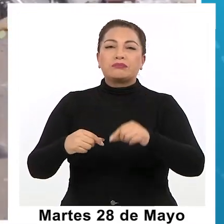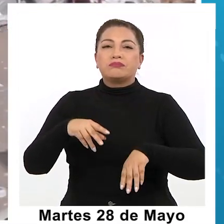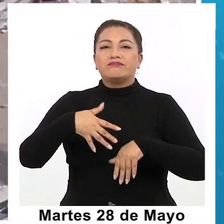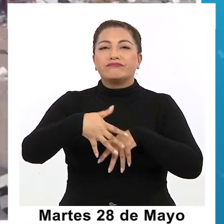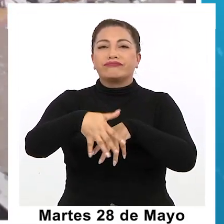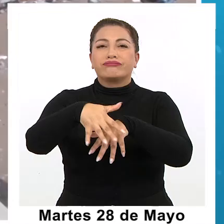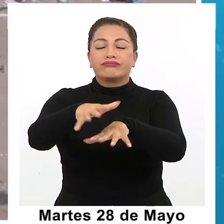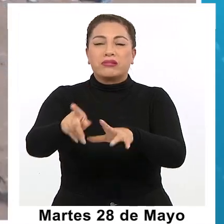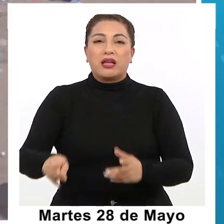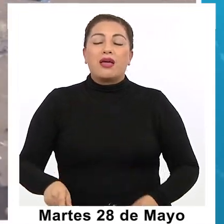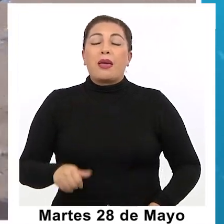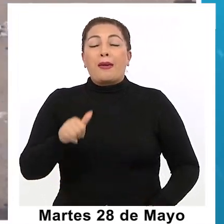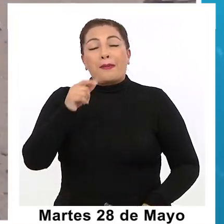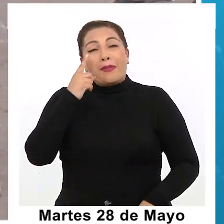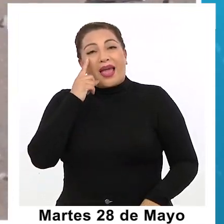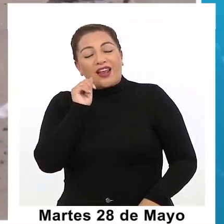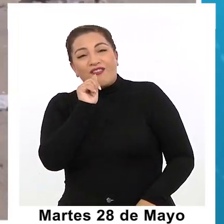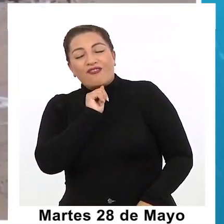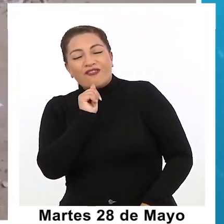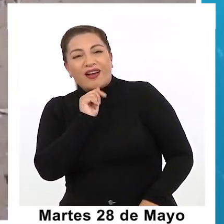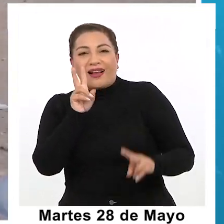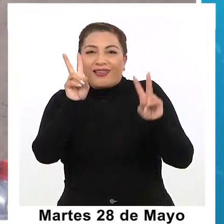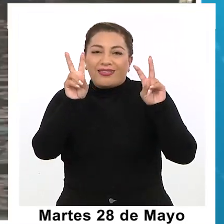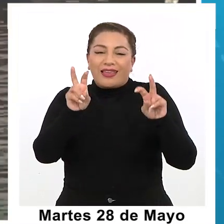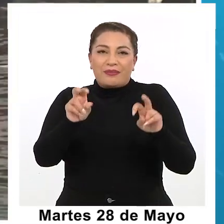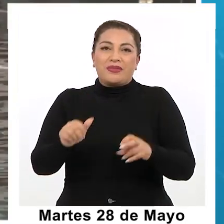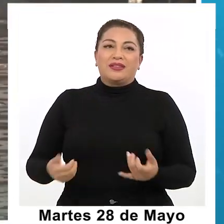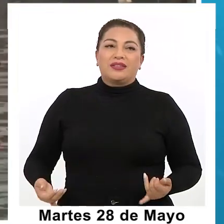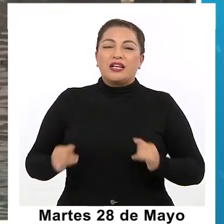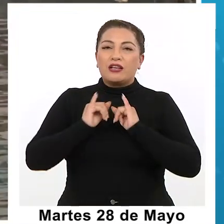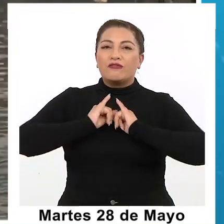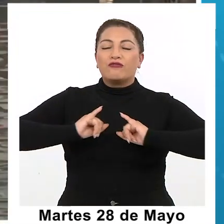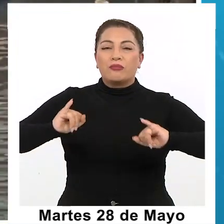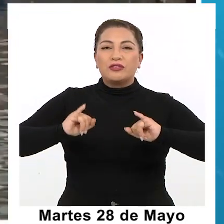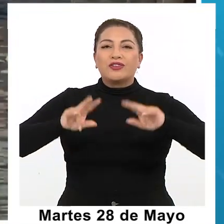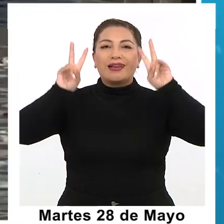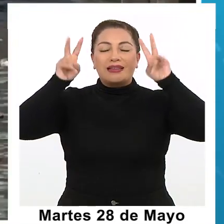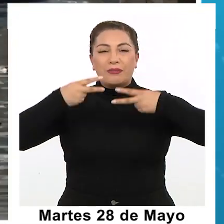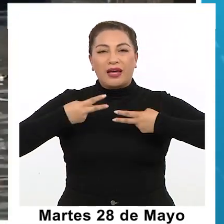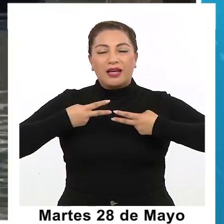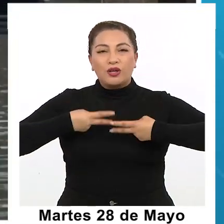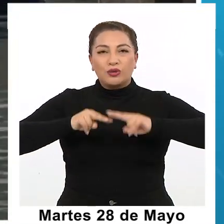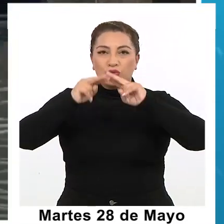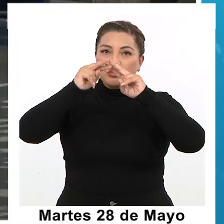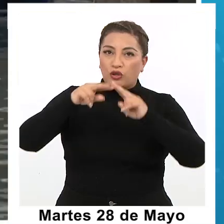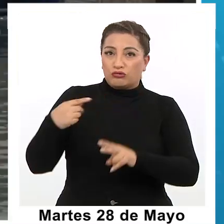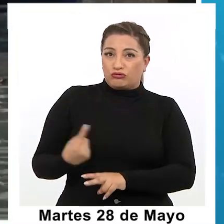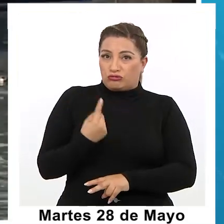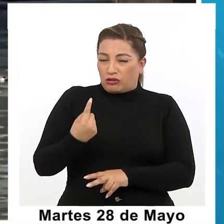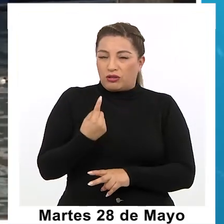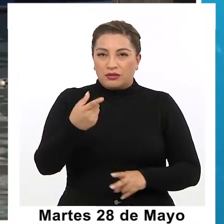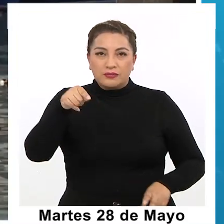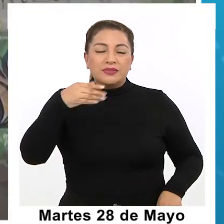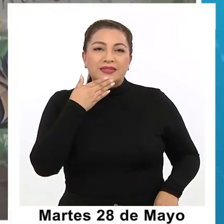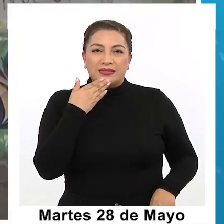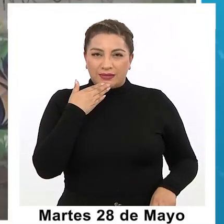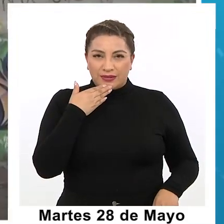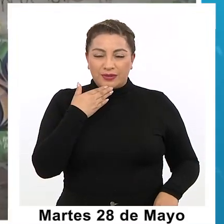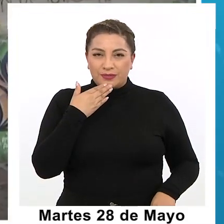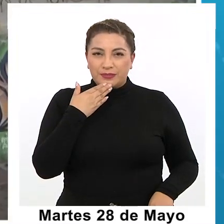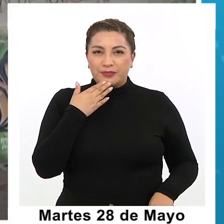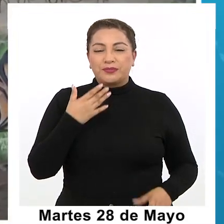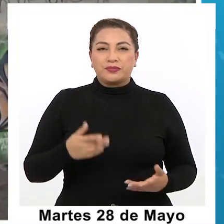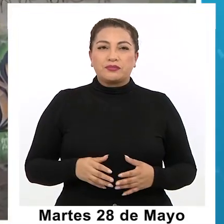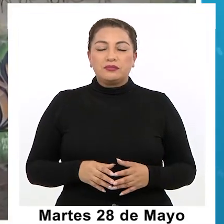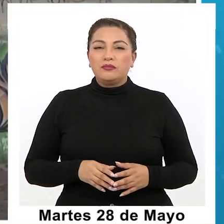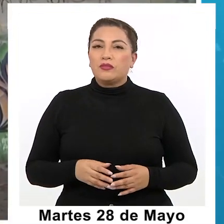duda sigue estando al debe el tema de la informalidad en la autoconstrucción por una parte, y la precariedad